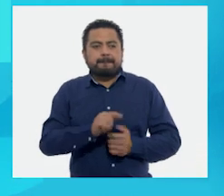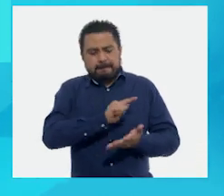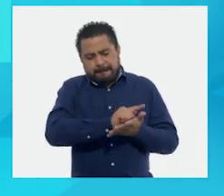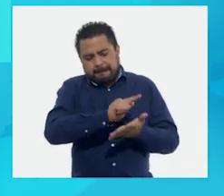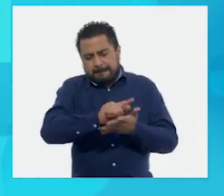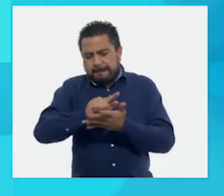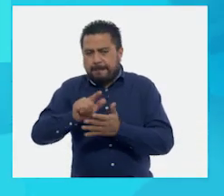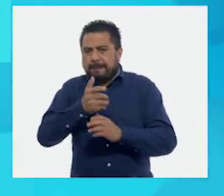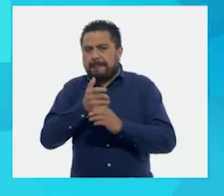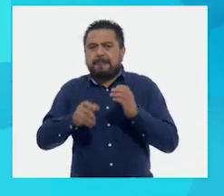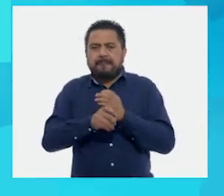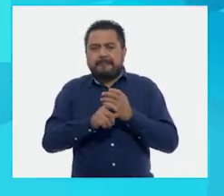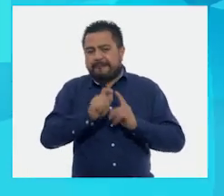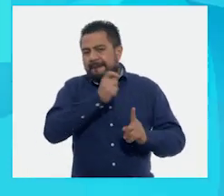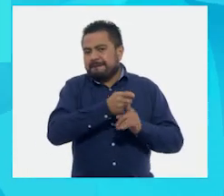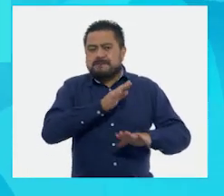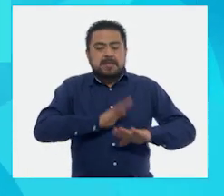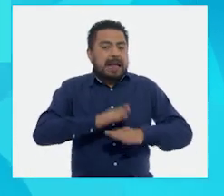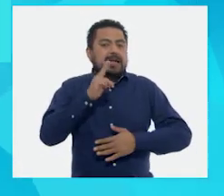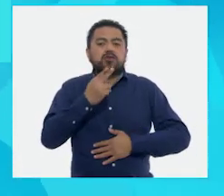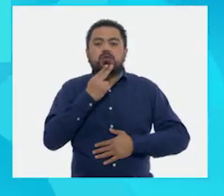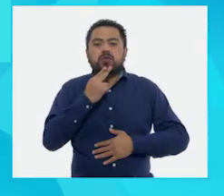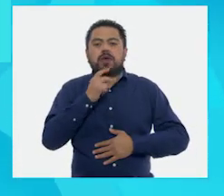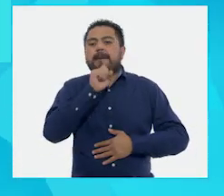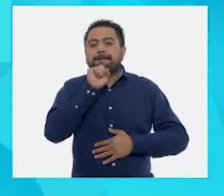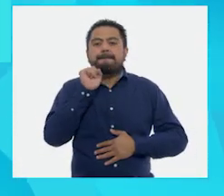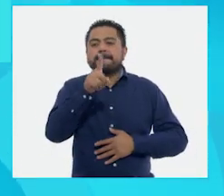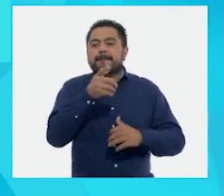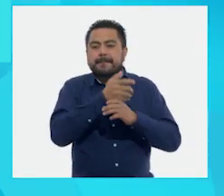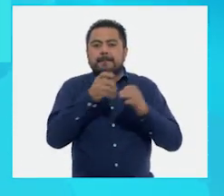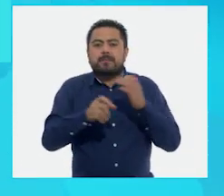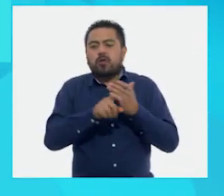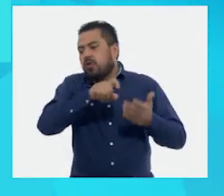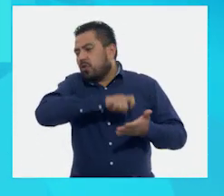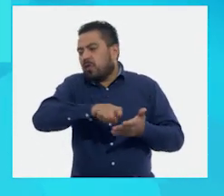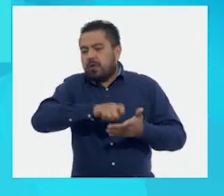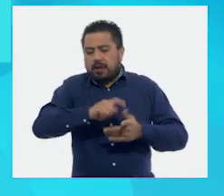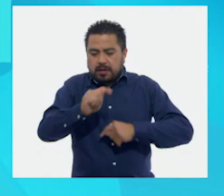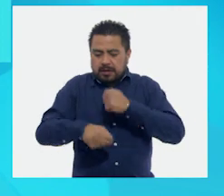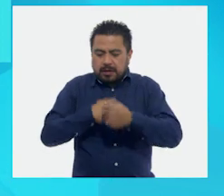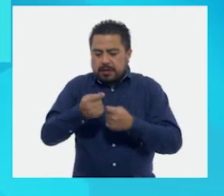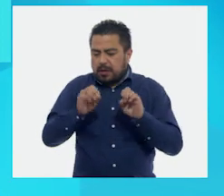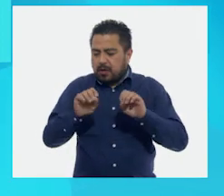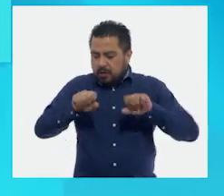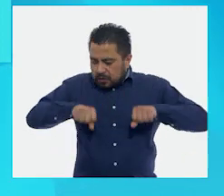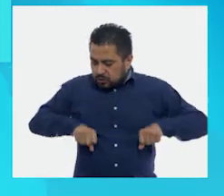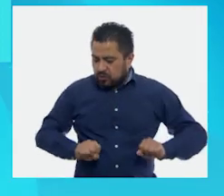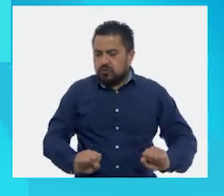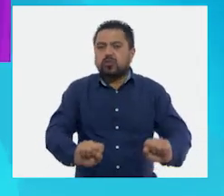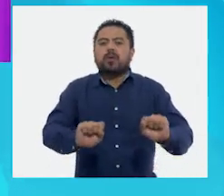Desinfecta las superficies y los objetos que más utilizas. También las cosas que compres en la tienda o el supermercado.